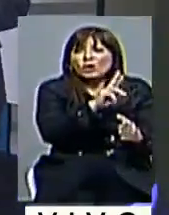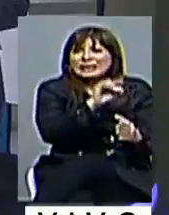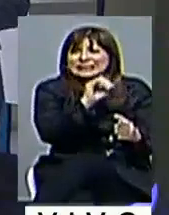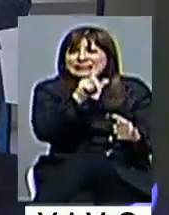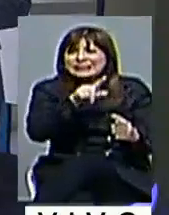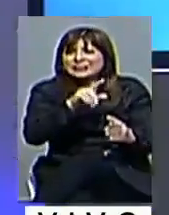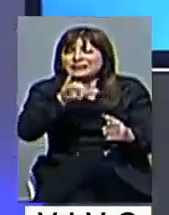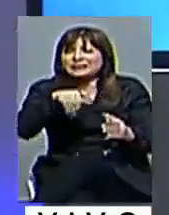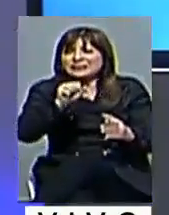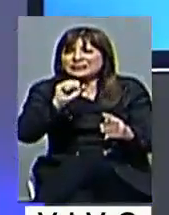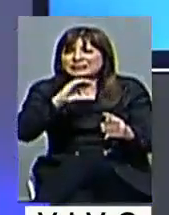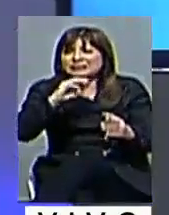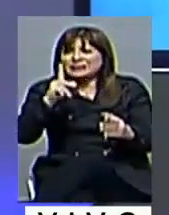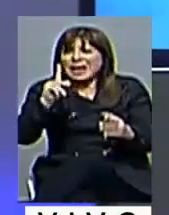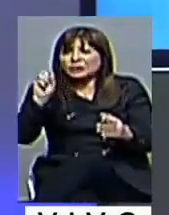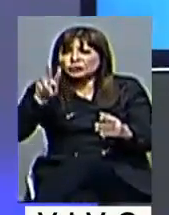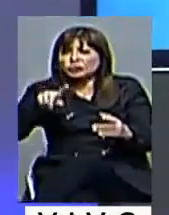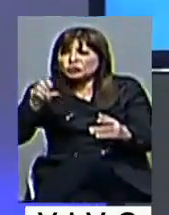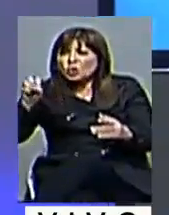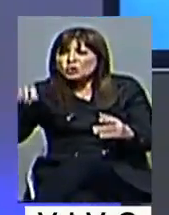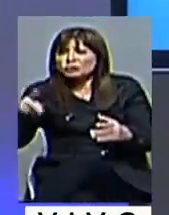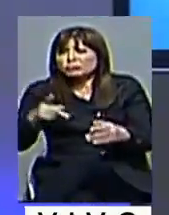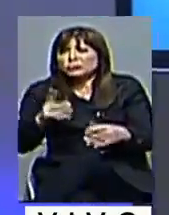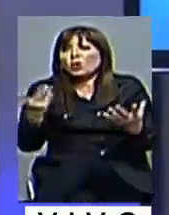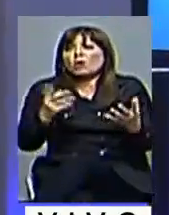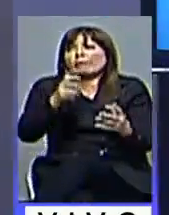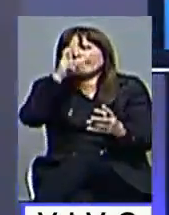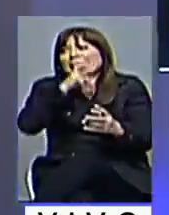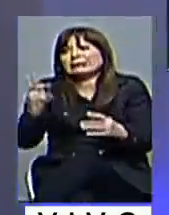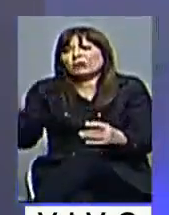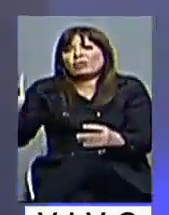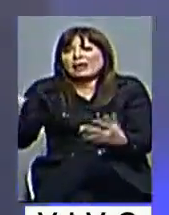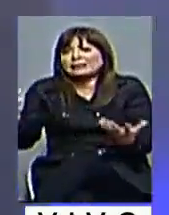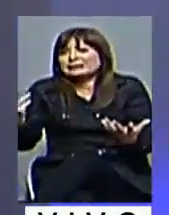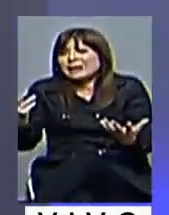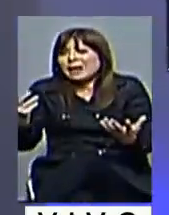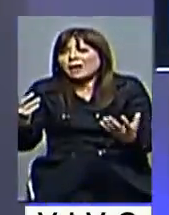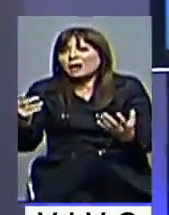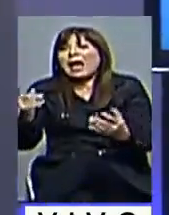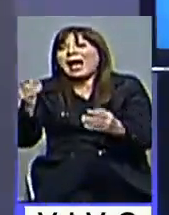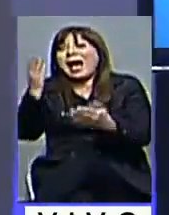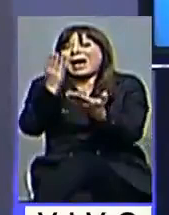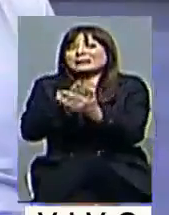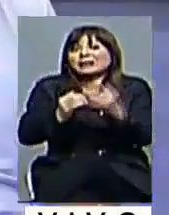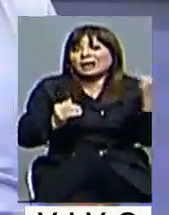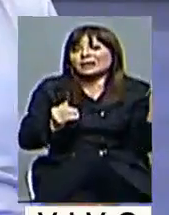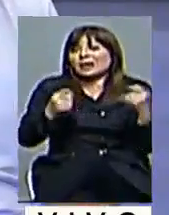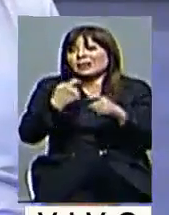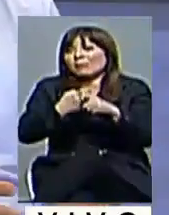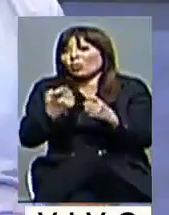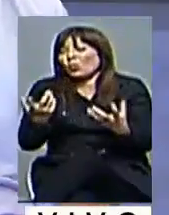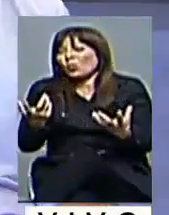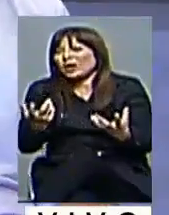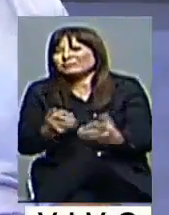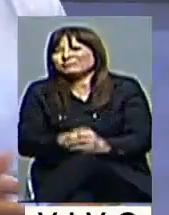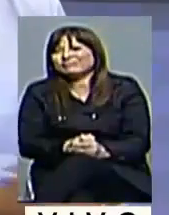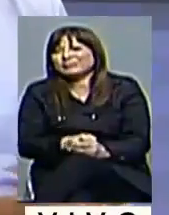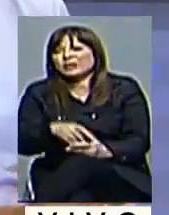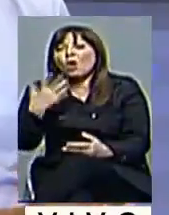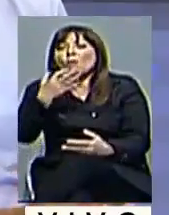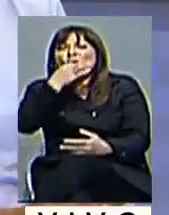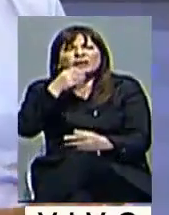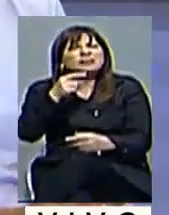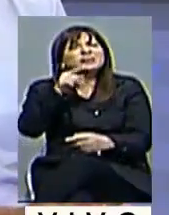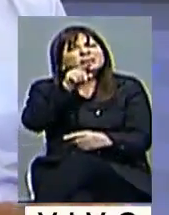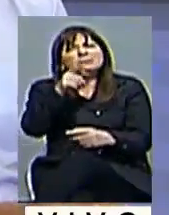Vlado Mirosevich apoyó a Piñera el 2009 y tienes desde eso a una izquierda más dura. No, y la declaración de estos días, efectivamente, como dice